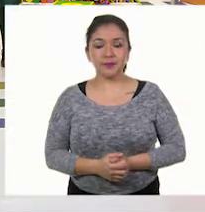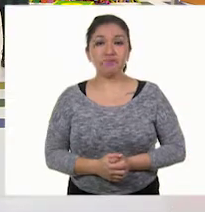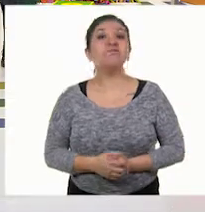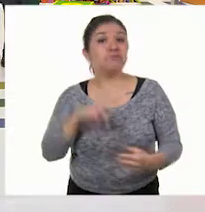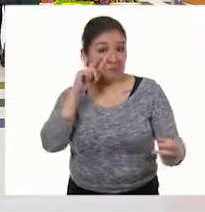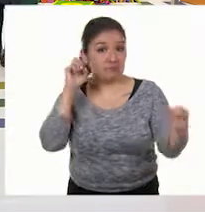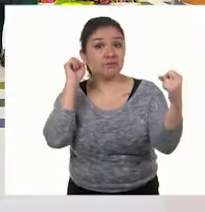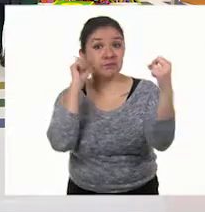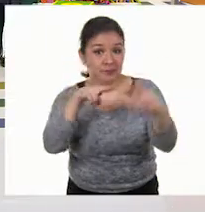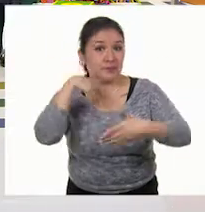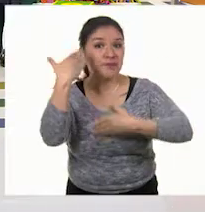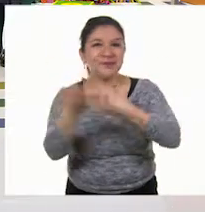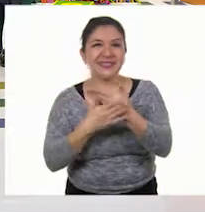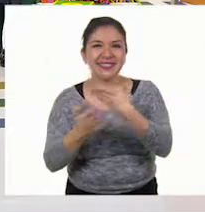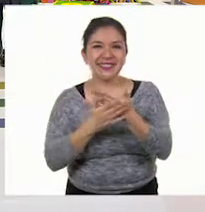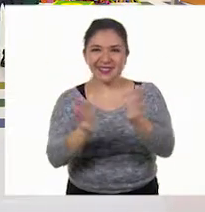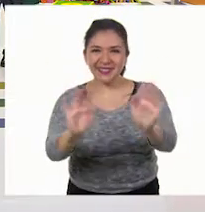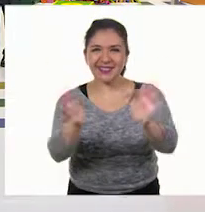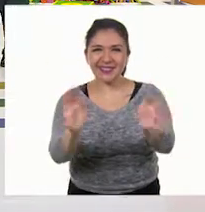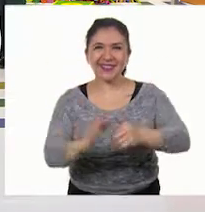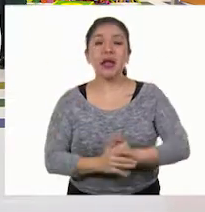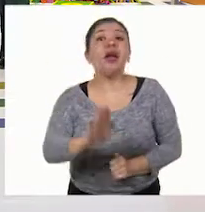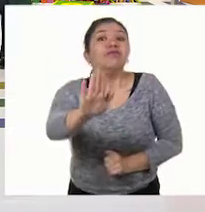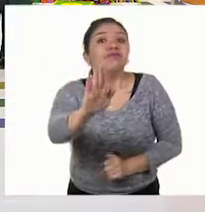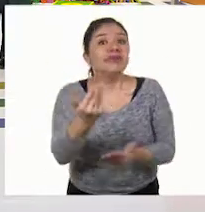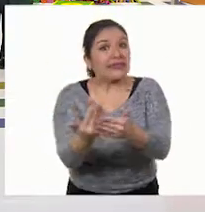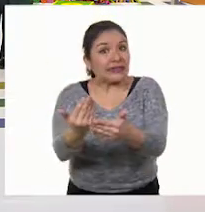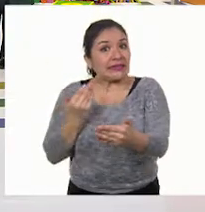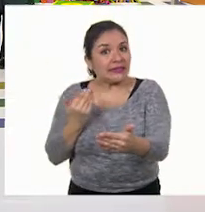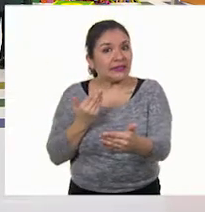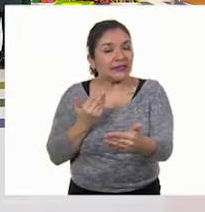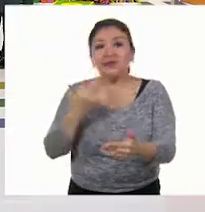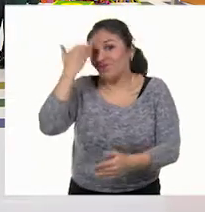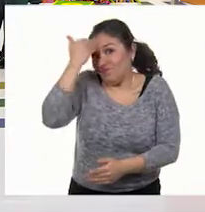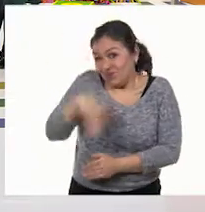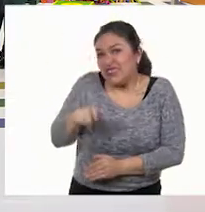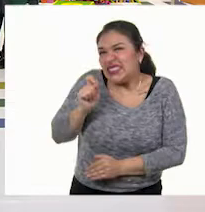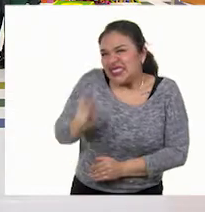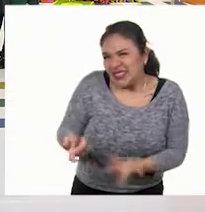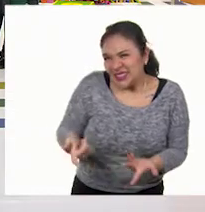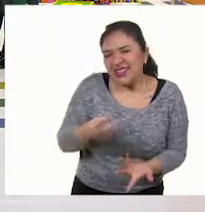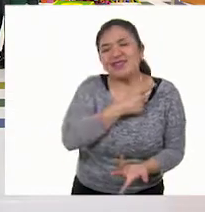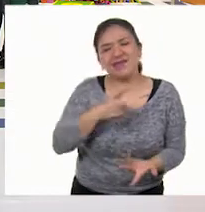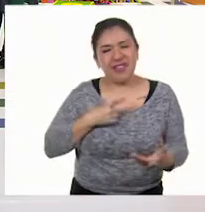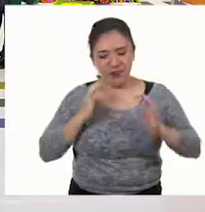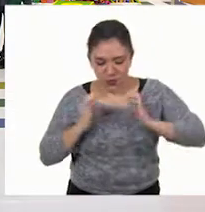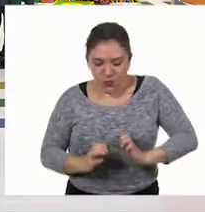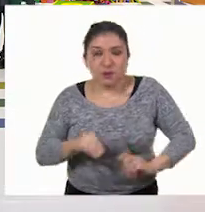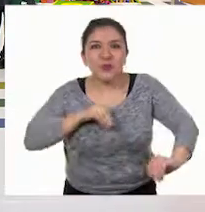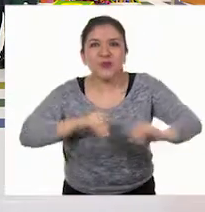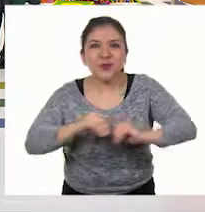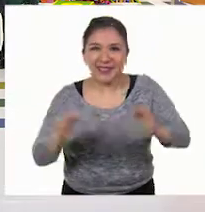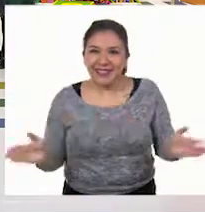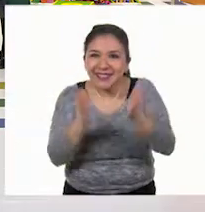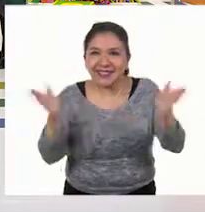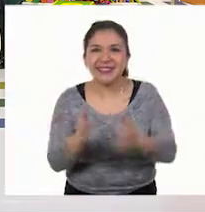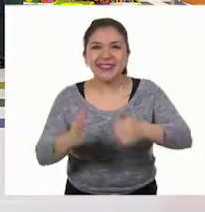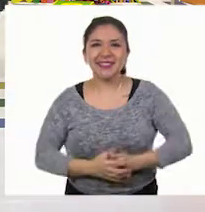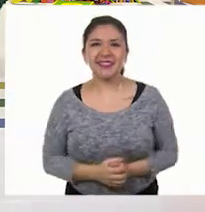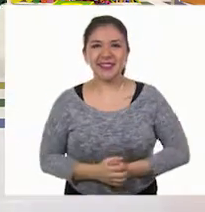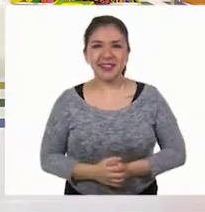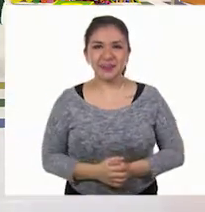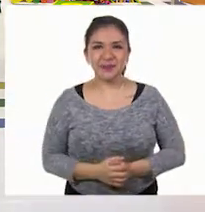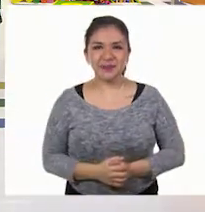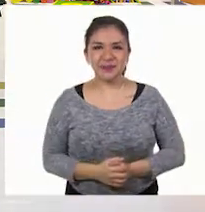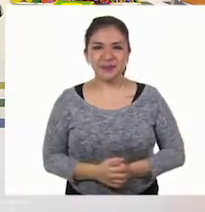Nos vemos hasta la próxima. Pero antes, ¿sabe qué, maestra? Vamos a movernos un poquito, ¿no? Sí. Toca.